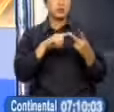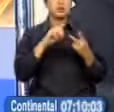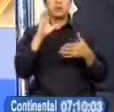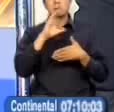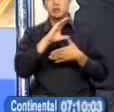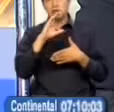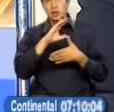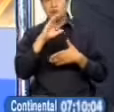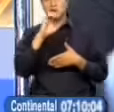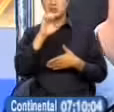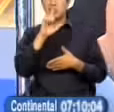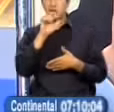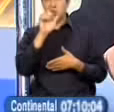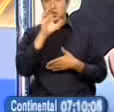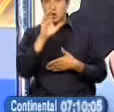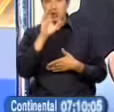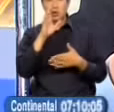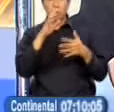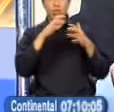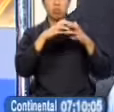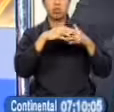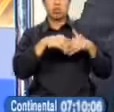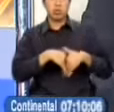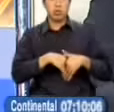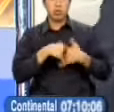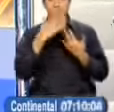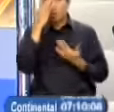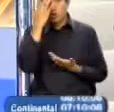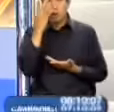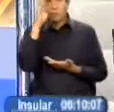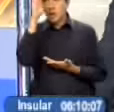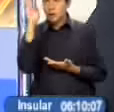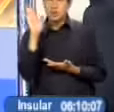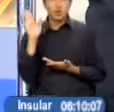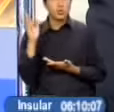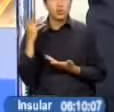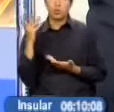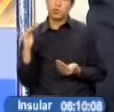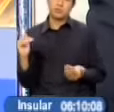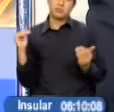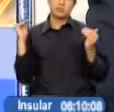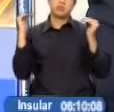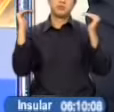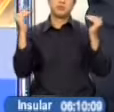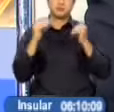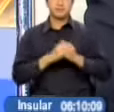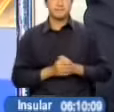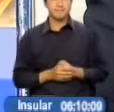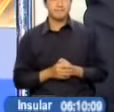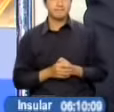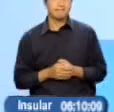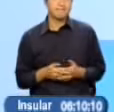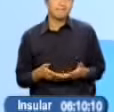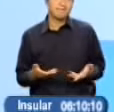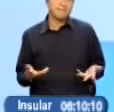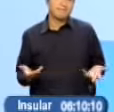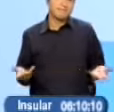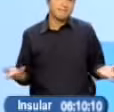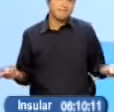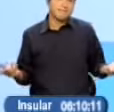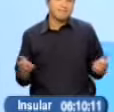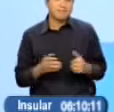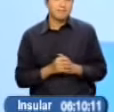lat se va a debilitar sustancialmente por el peso específico que tiene brasil bueno digamos